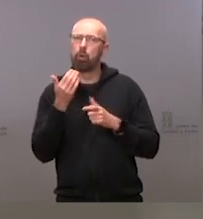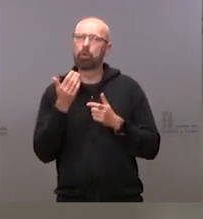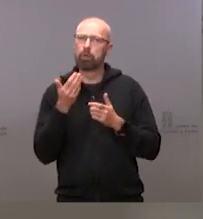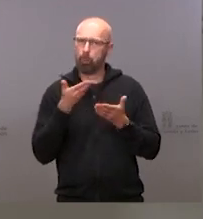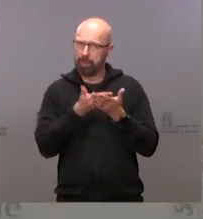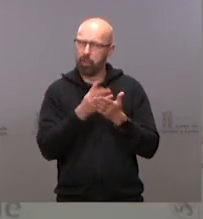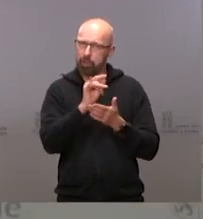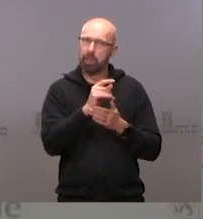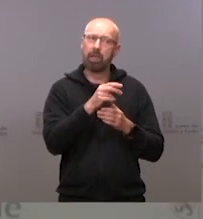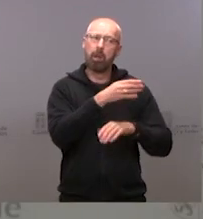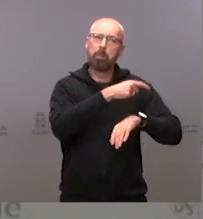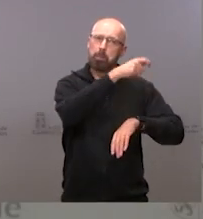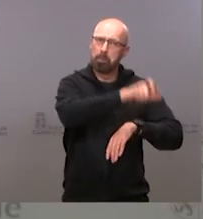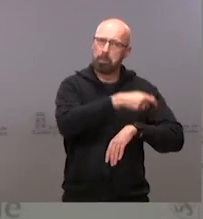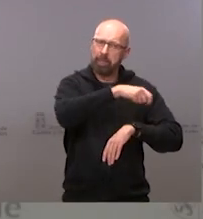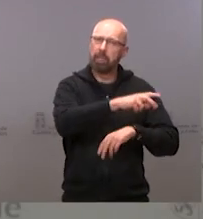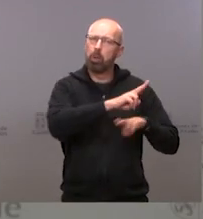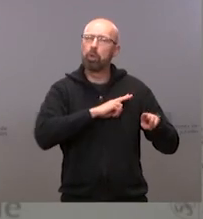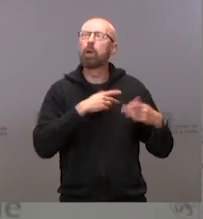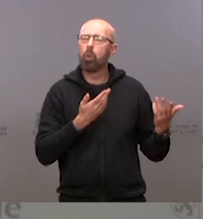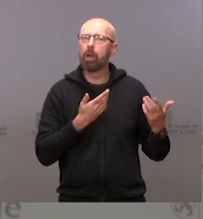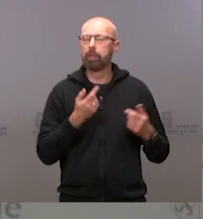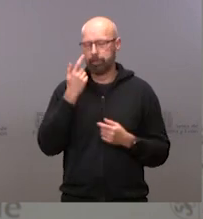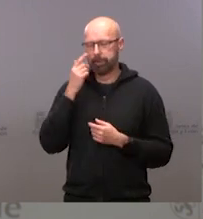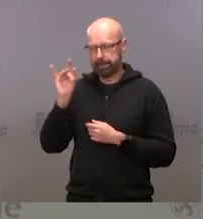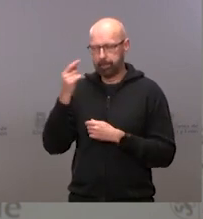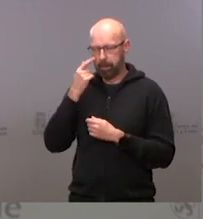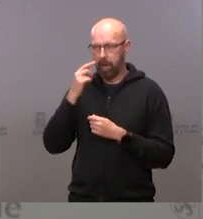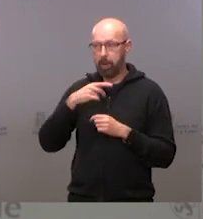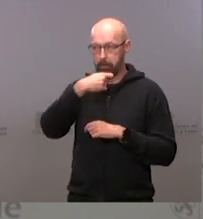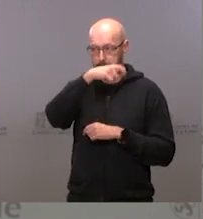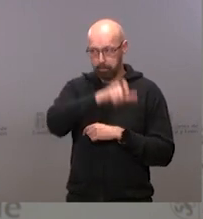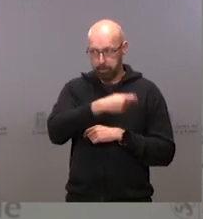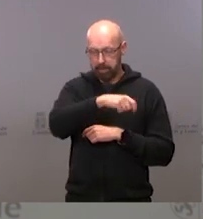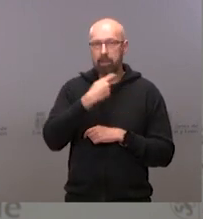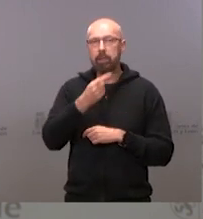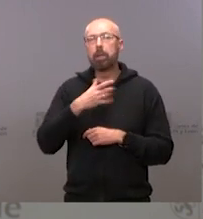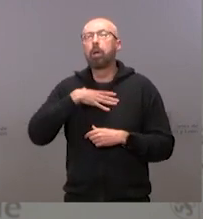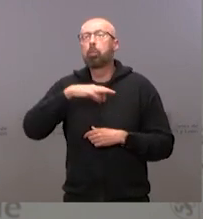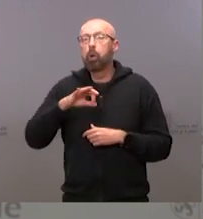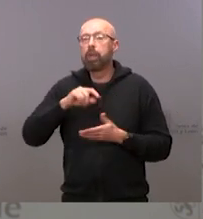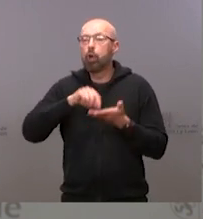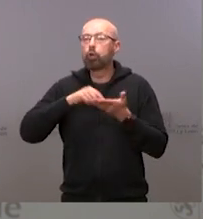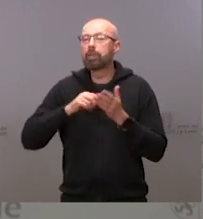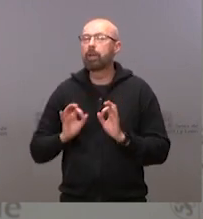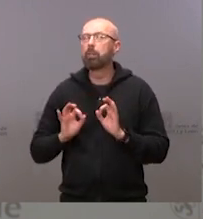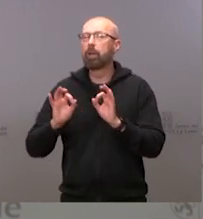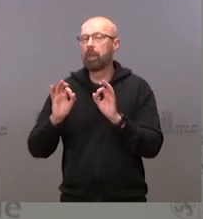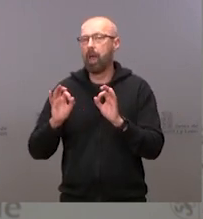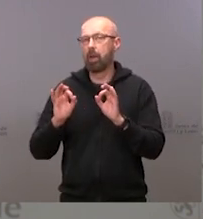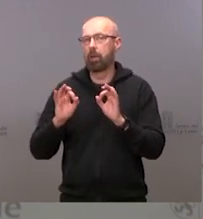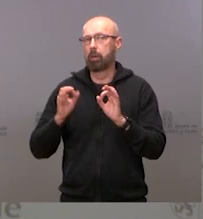el presidente del gobierno ha dicho la posibilidad de contratar de manera extraordinaria a los profesionales